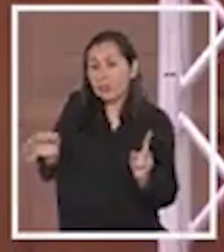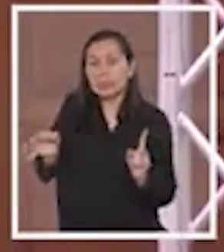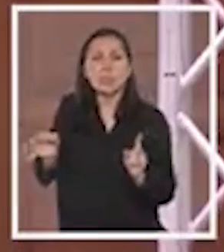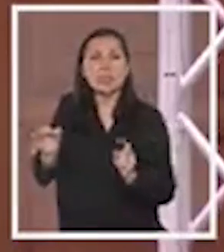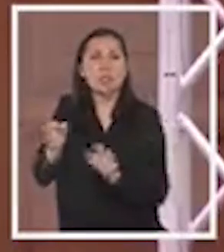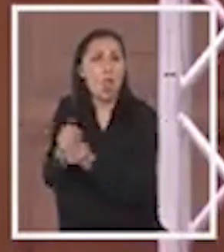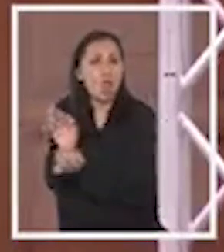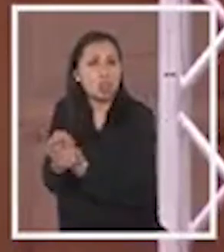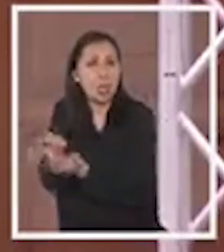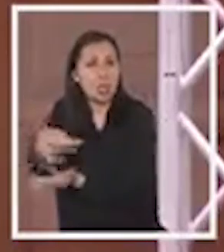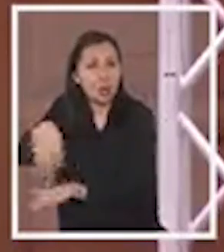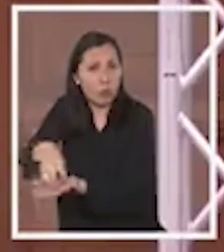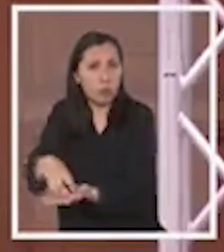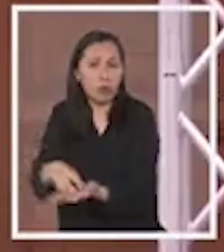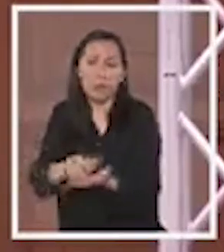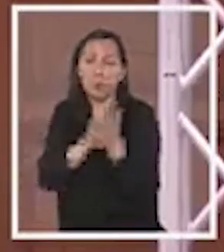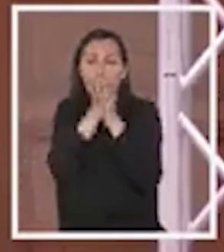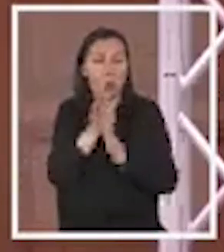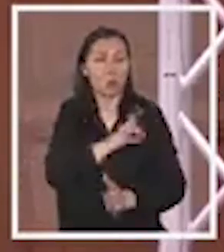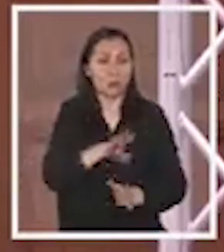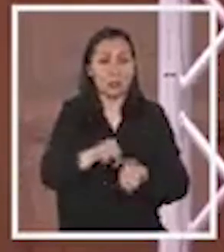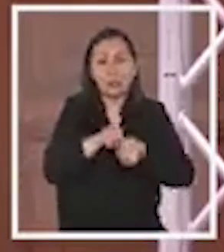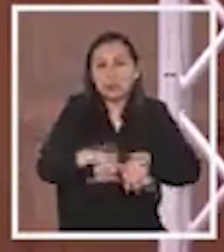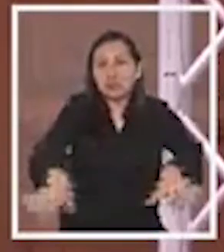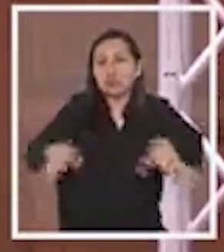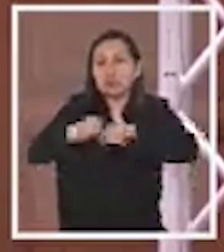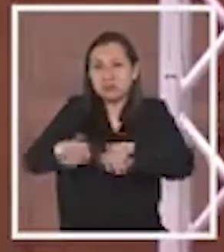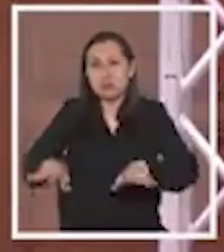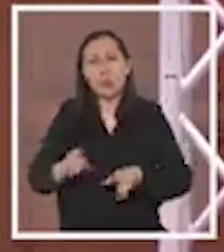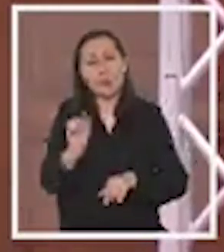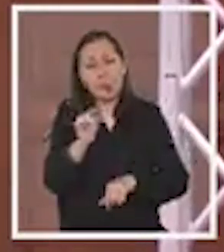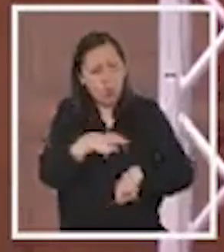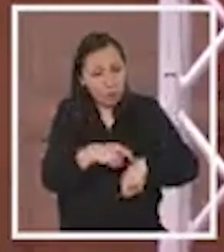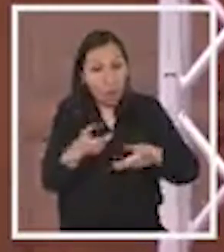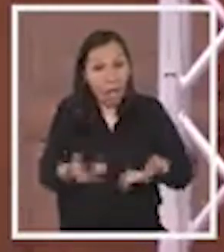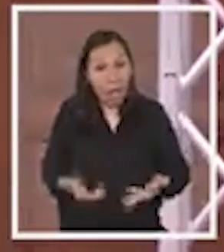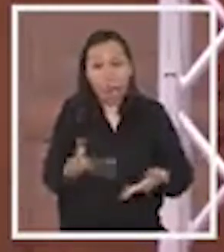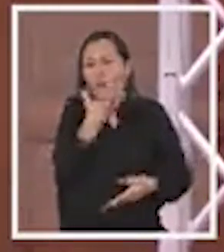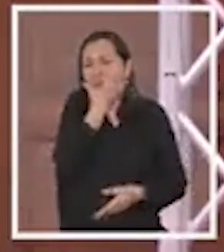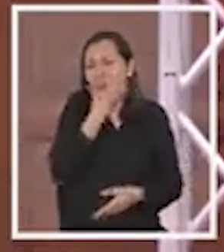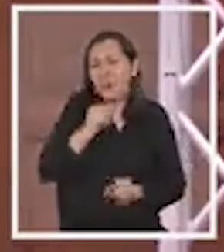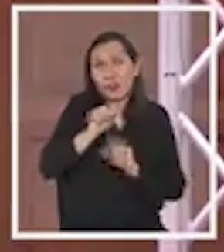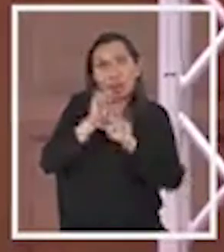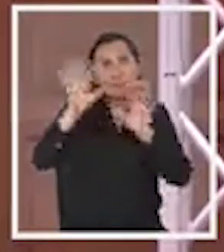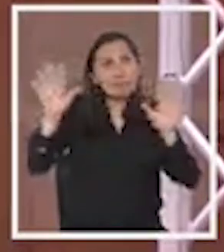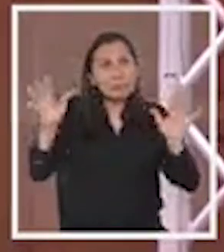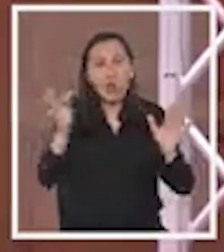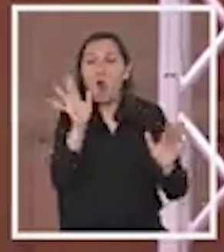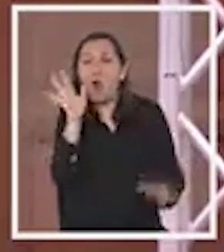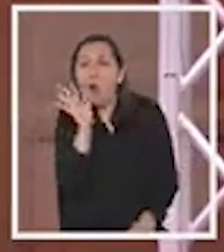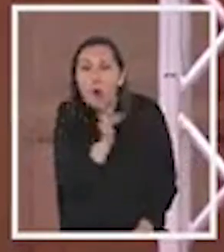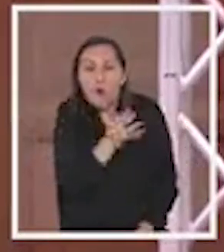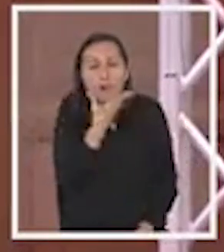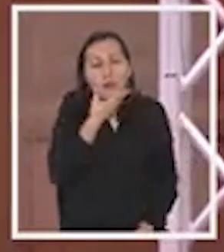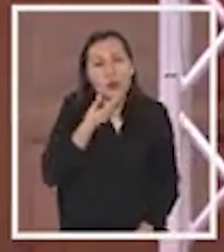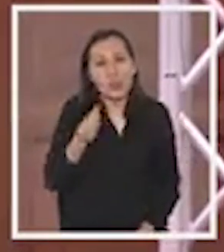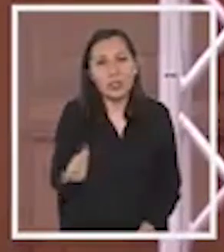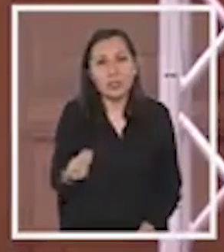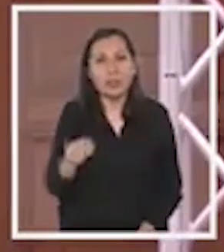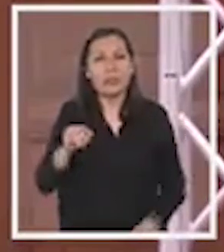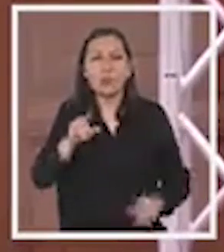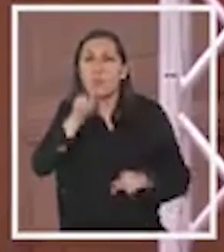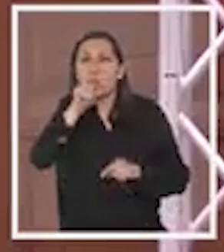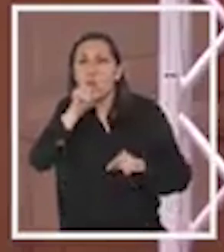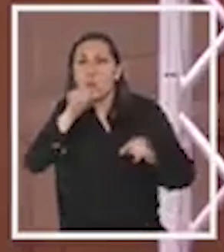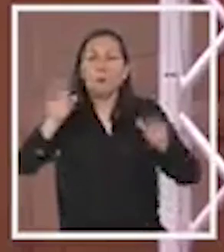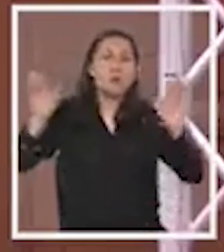Conchalí? Y así en todo Chile. Por eso, dense el tiempito ahora, en este hermoso día, con estos hermosos colores, con estos los loros